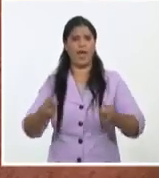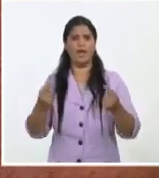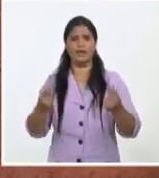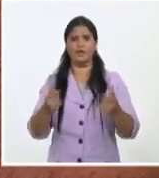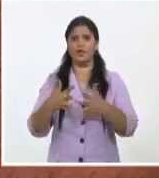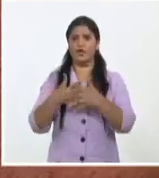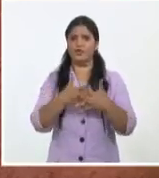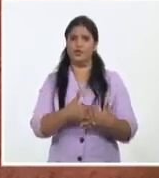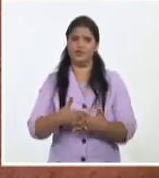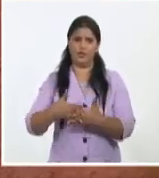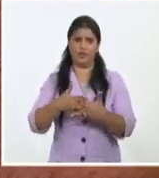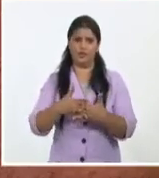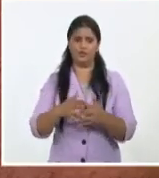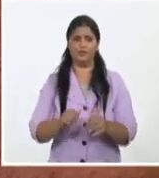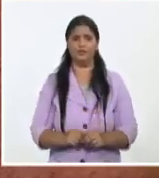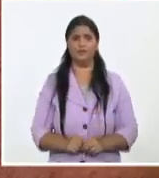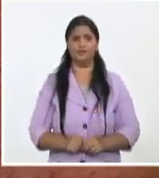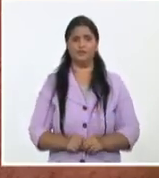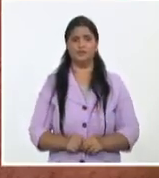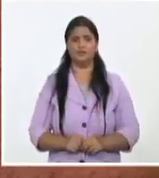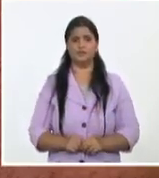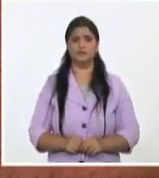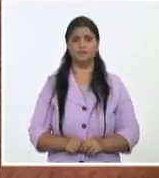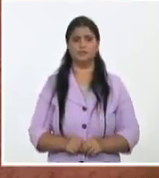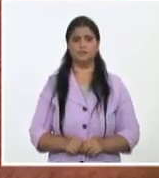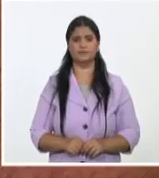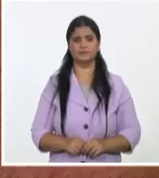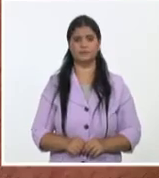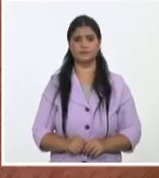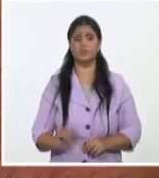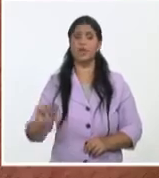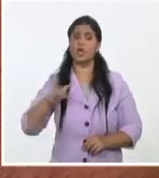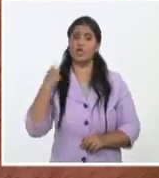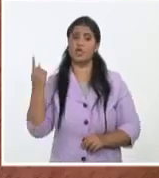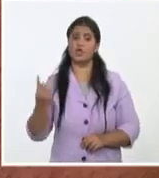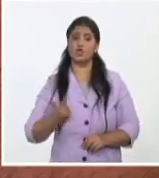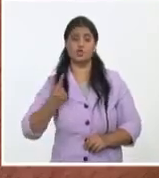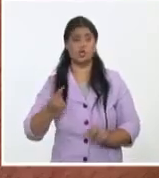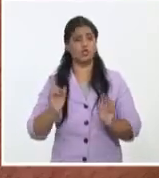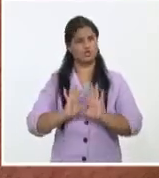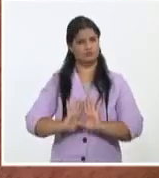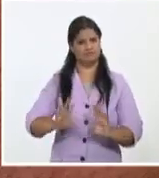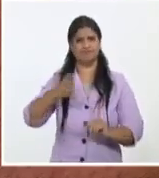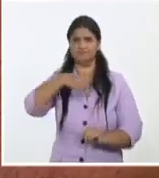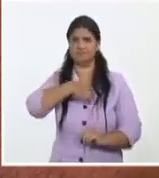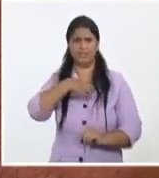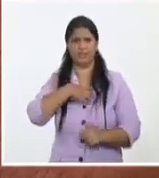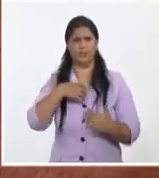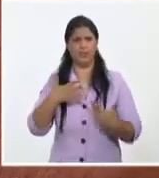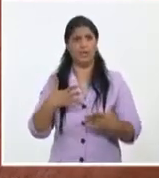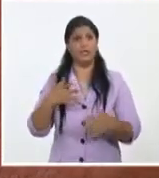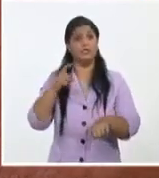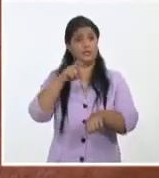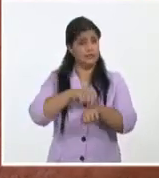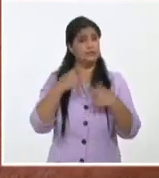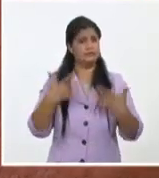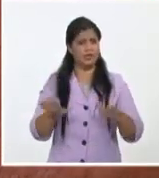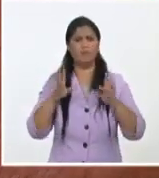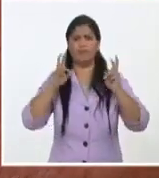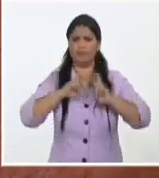Fundación Bill y Melinda Gates, de la cual ya nosotros tenemos antecedentes de haber optado por